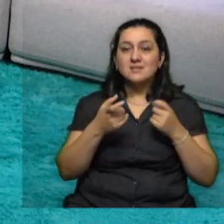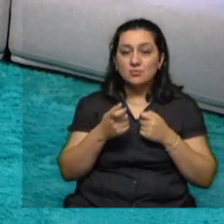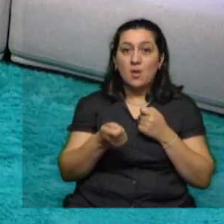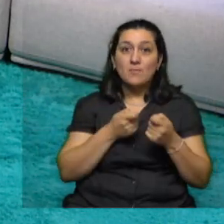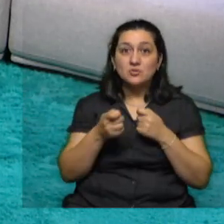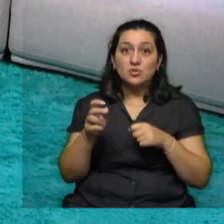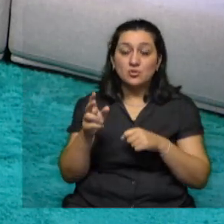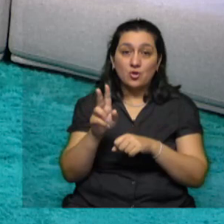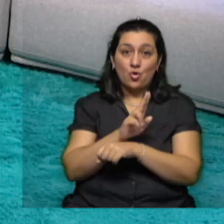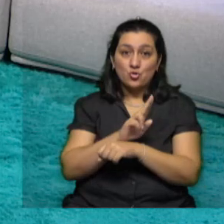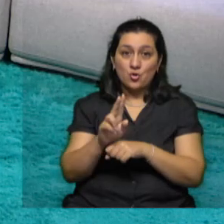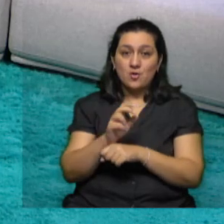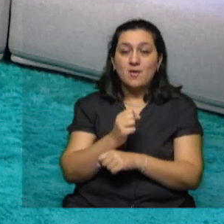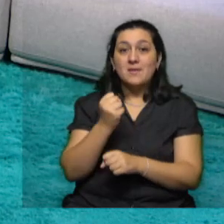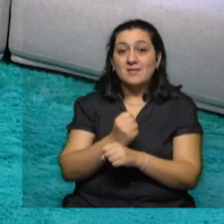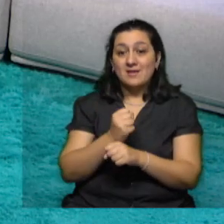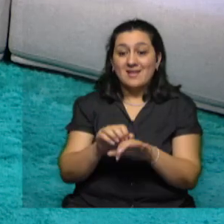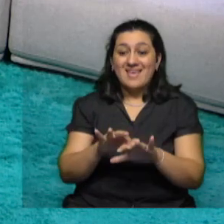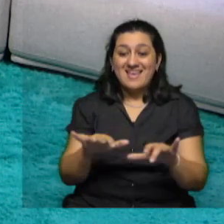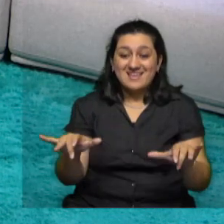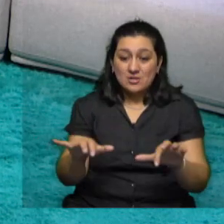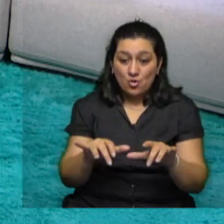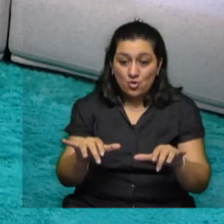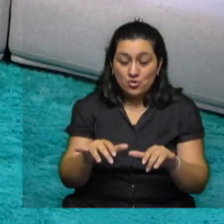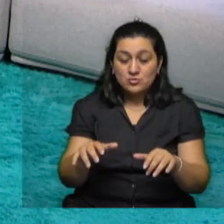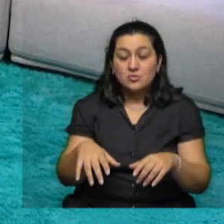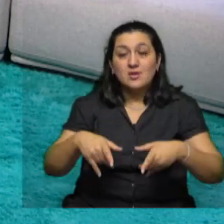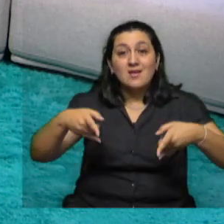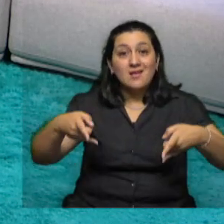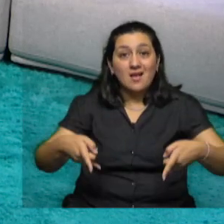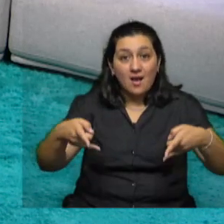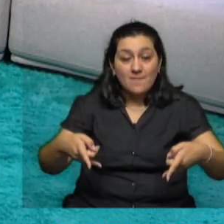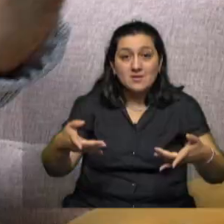para trabajar, para escritorios y camas y posiciones de permanencia fija,